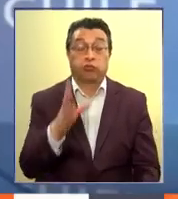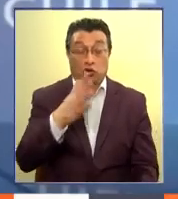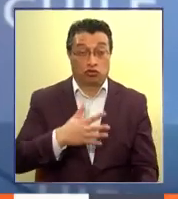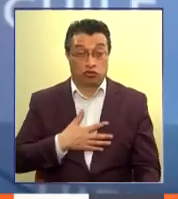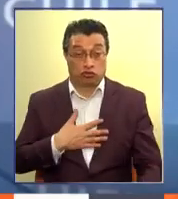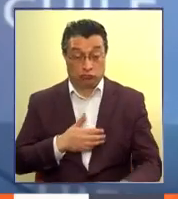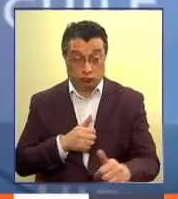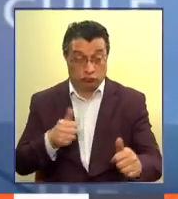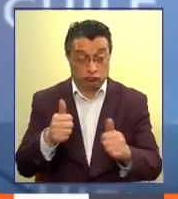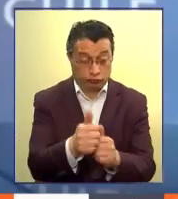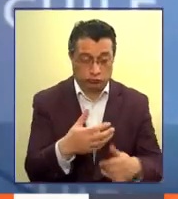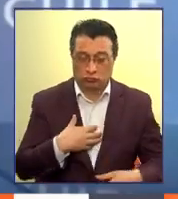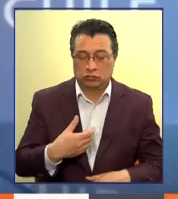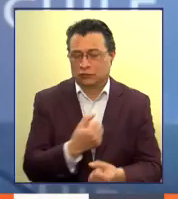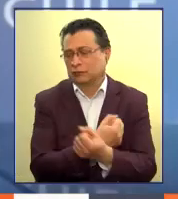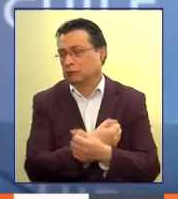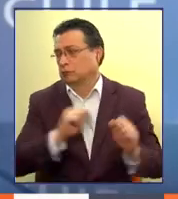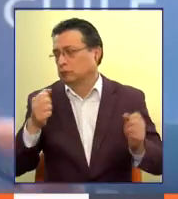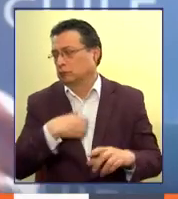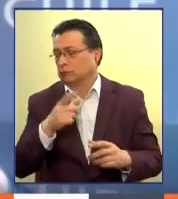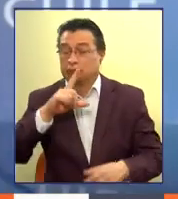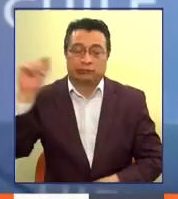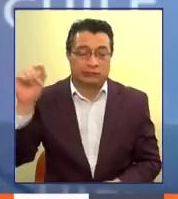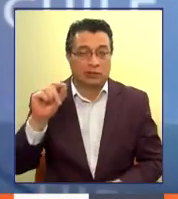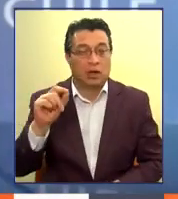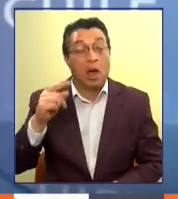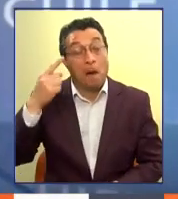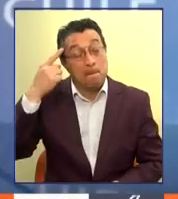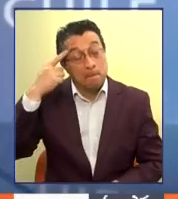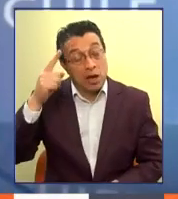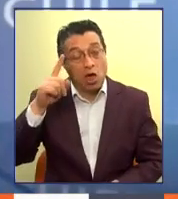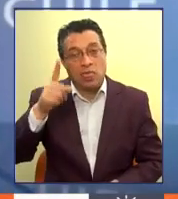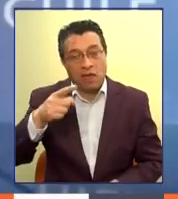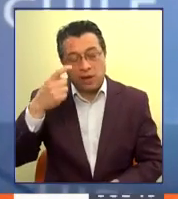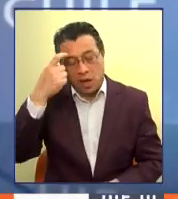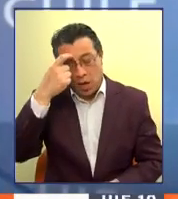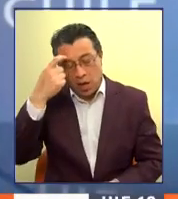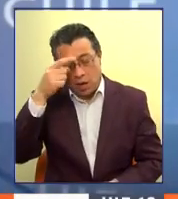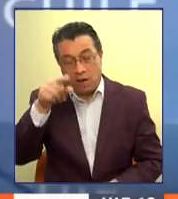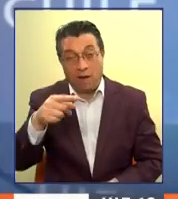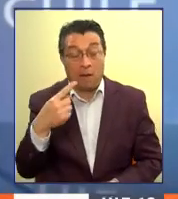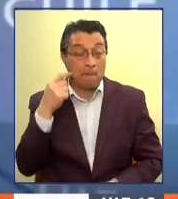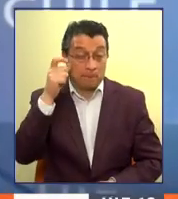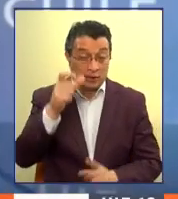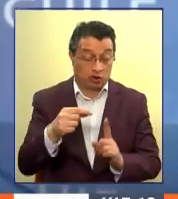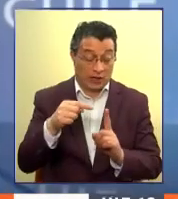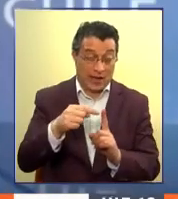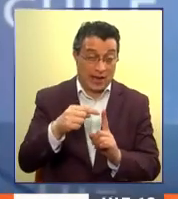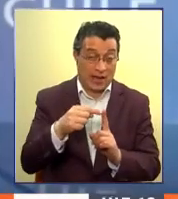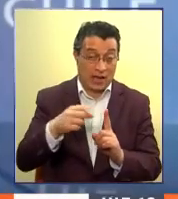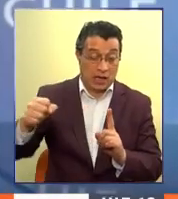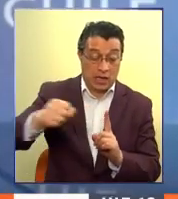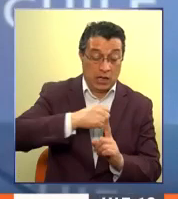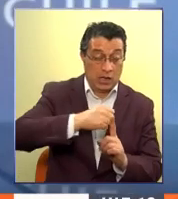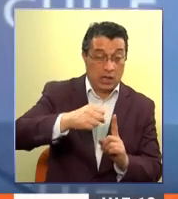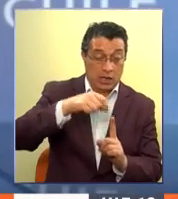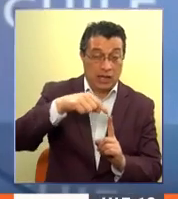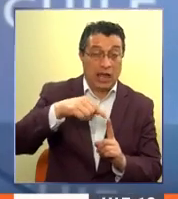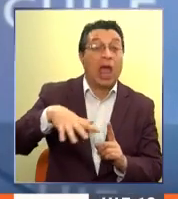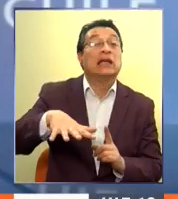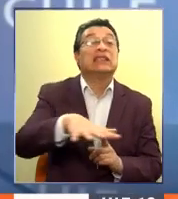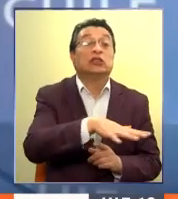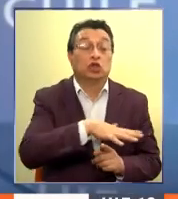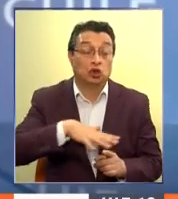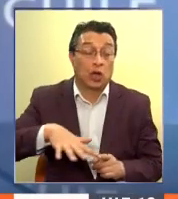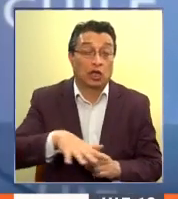me iría, yo dejaría, yo no haría eso. Pero hay que pensar que la perspectiva de la víctima es que es una persona que está en una situación